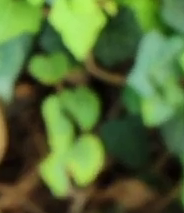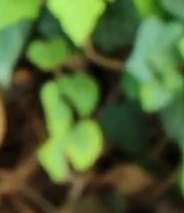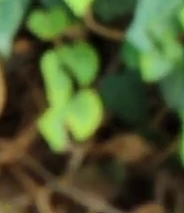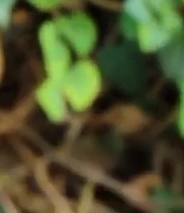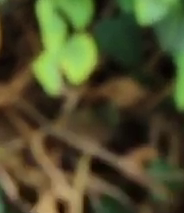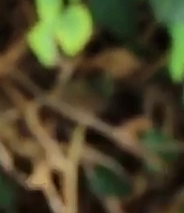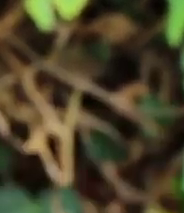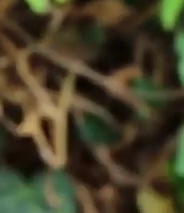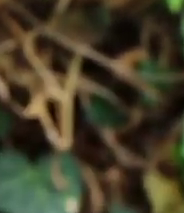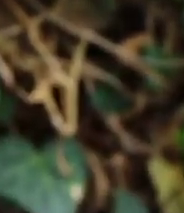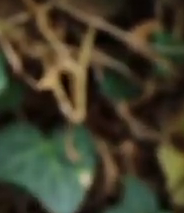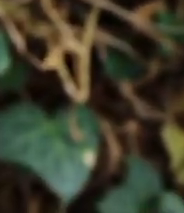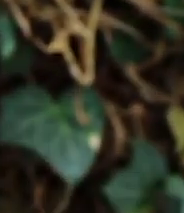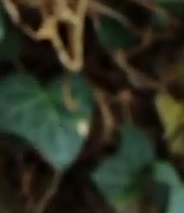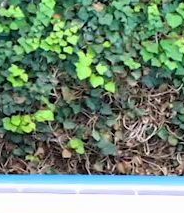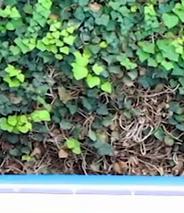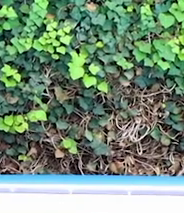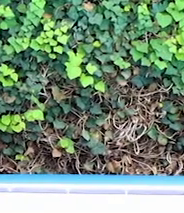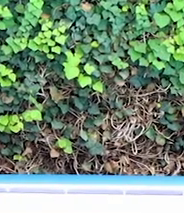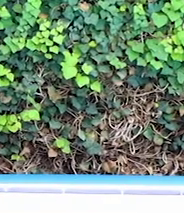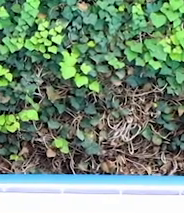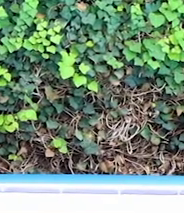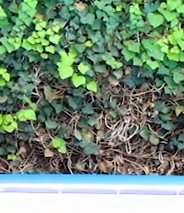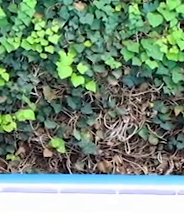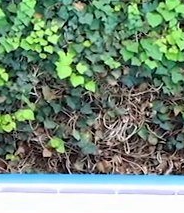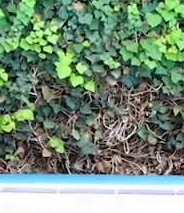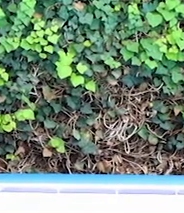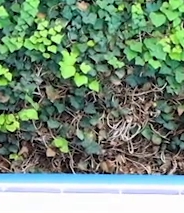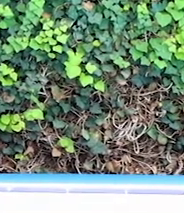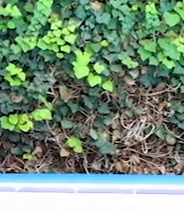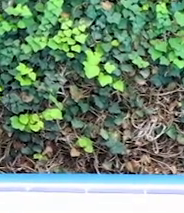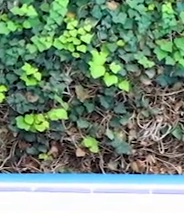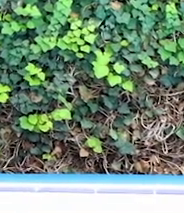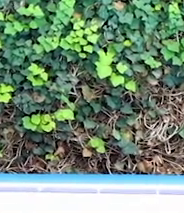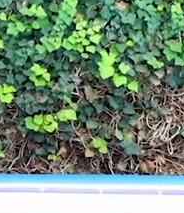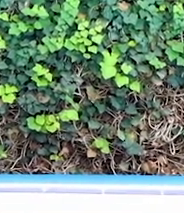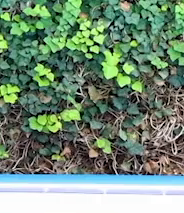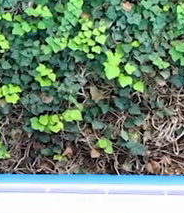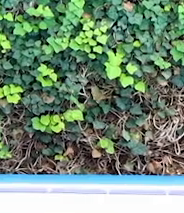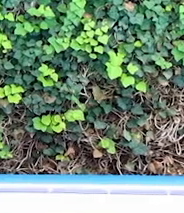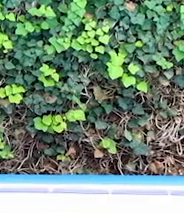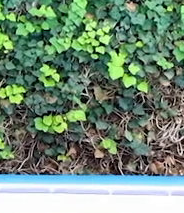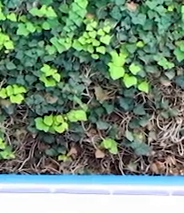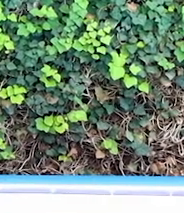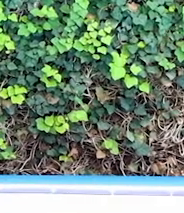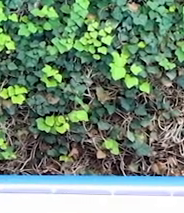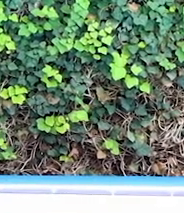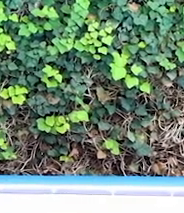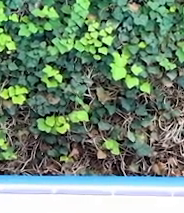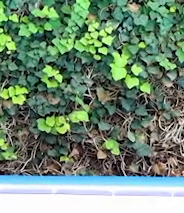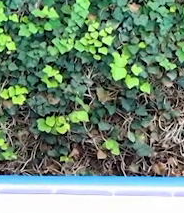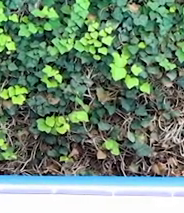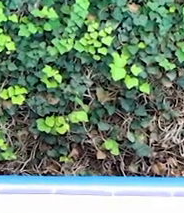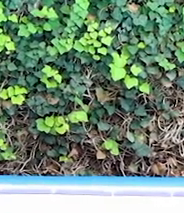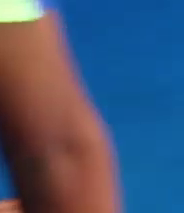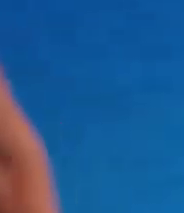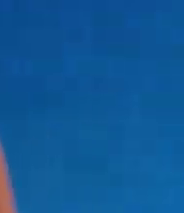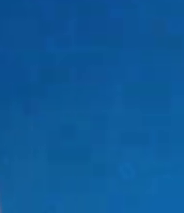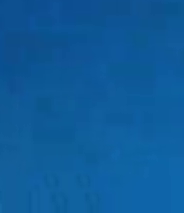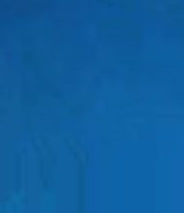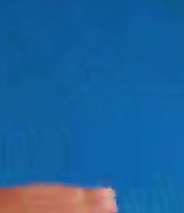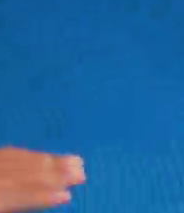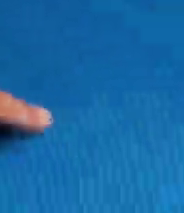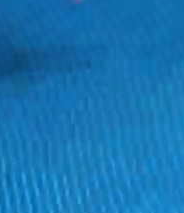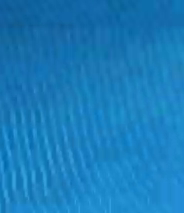Exhalamos. Respiramos. Exhalamos. Nos volvemos a poner en posición de seis puntos y elevamos los